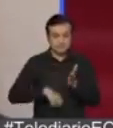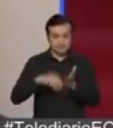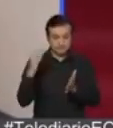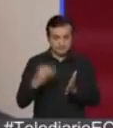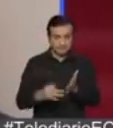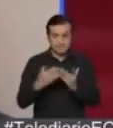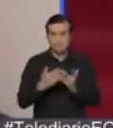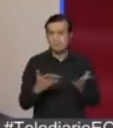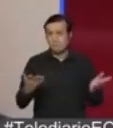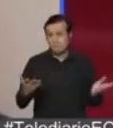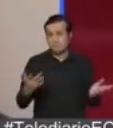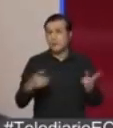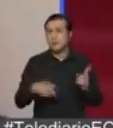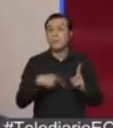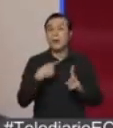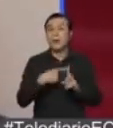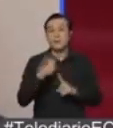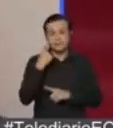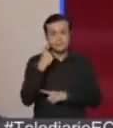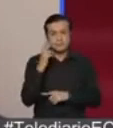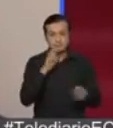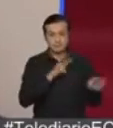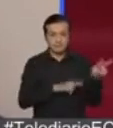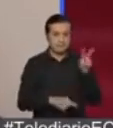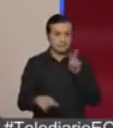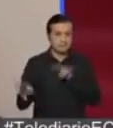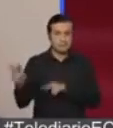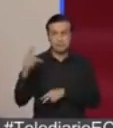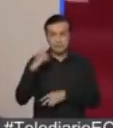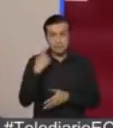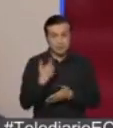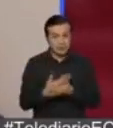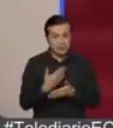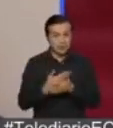demás. Evidentemente, también las capacidades de testeo